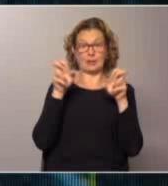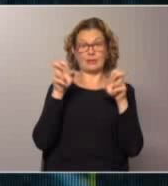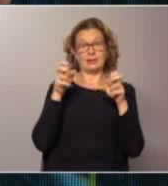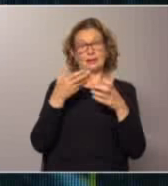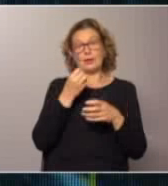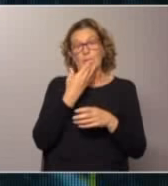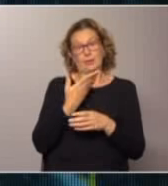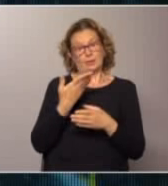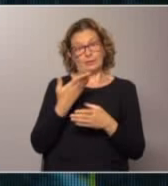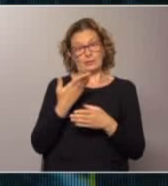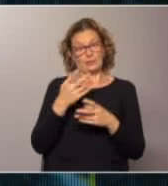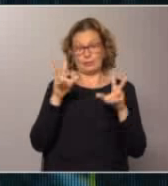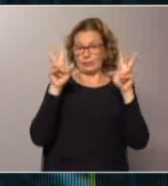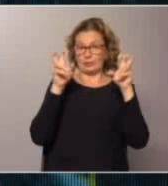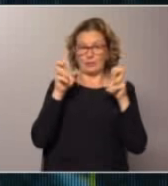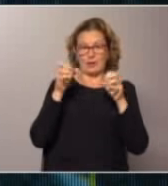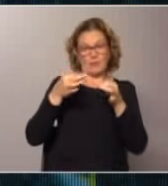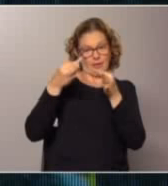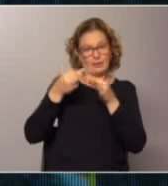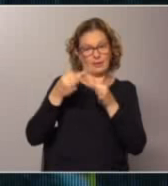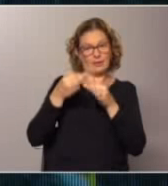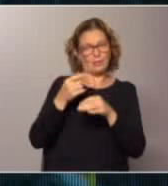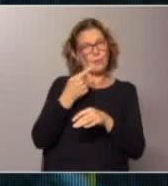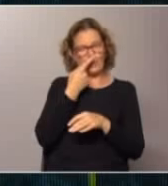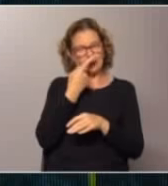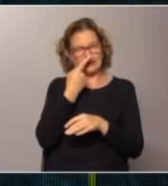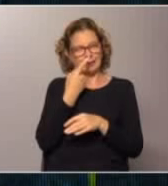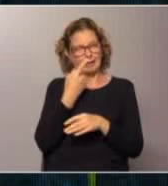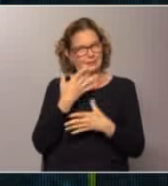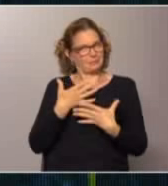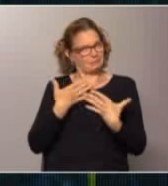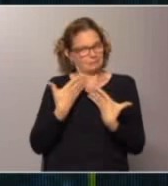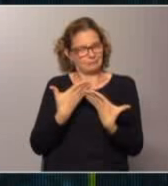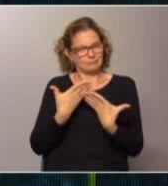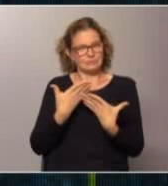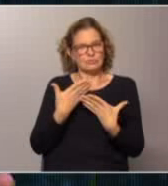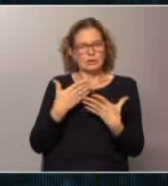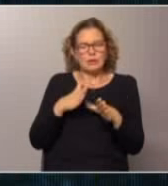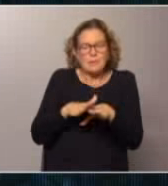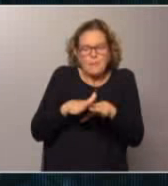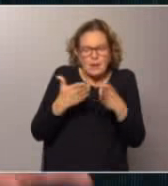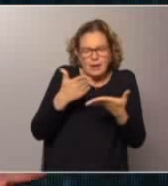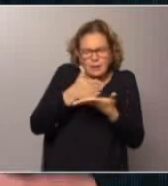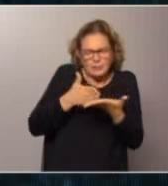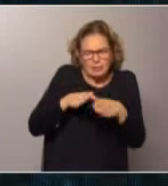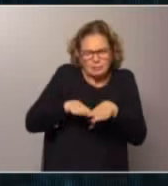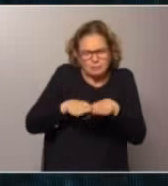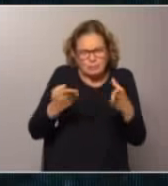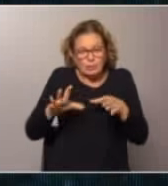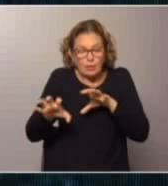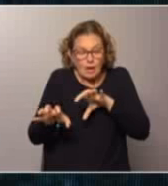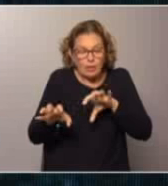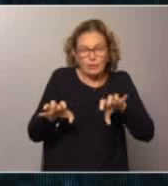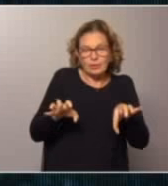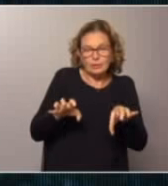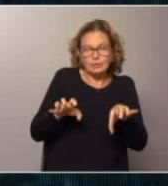es su última realmente muy atractivo y apasionante pero no temas la gran fractura que por un lado y del